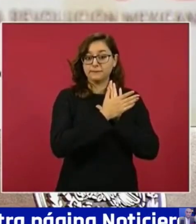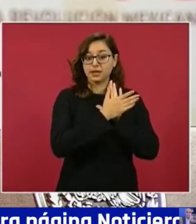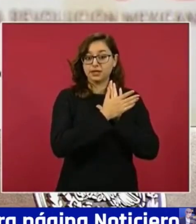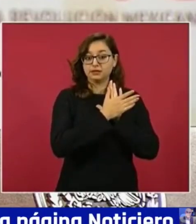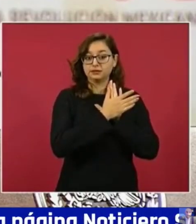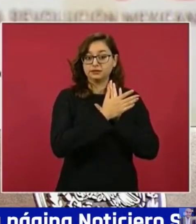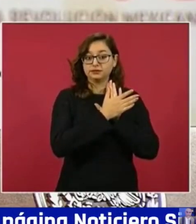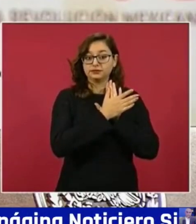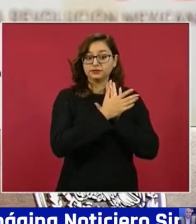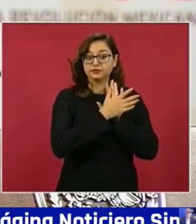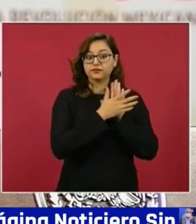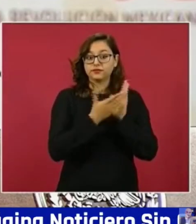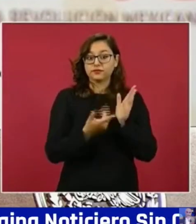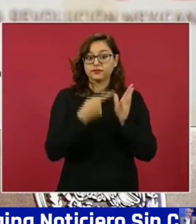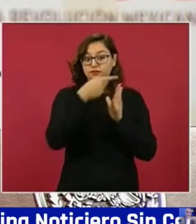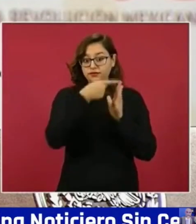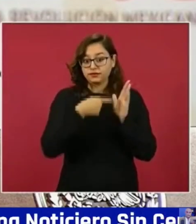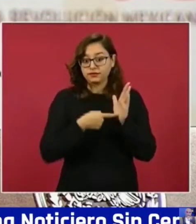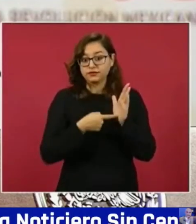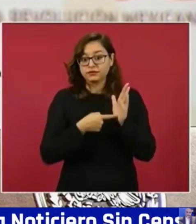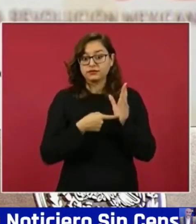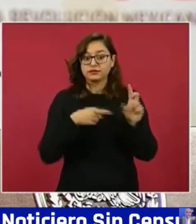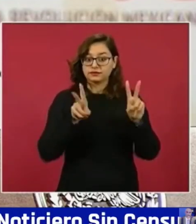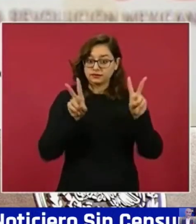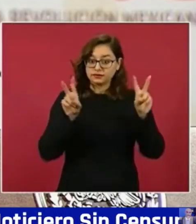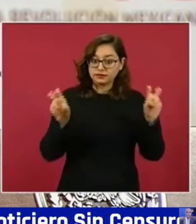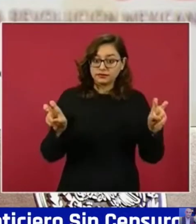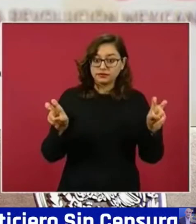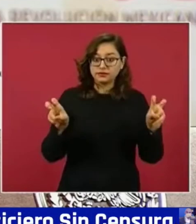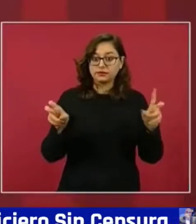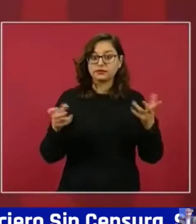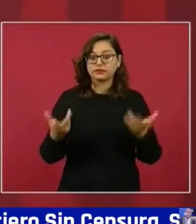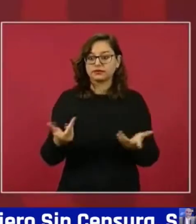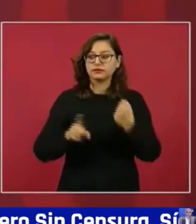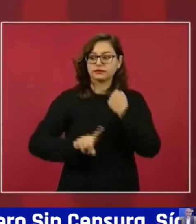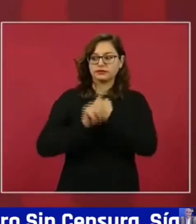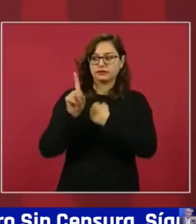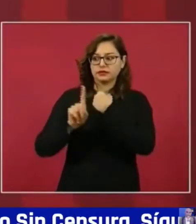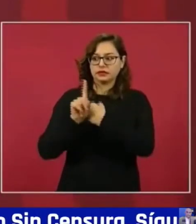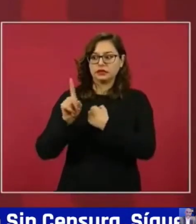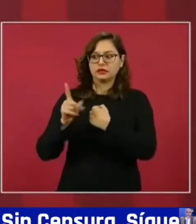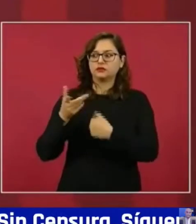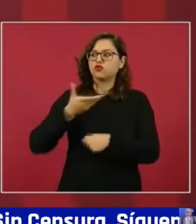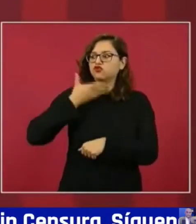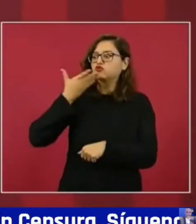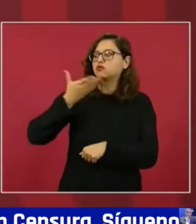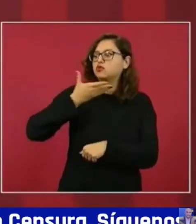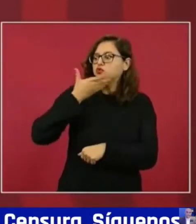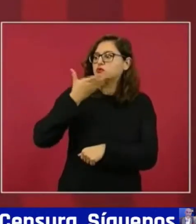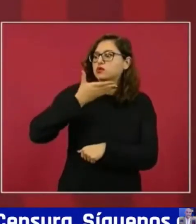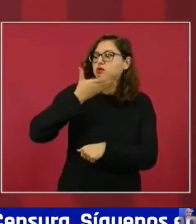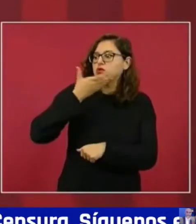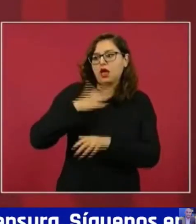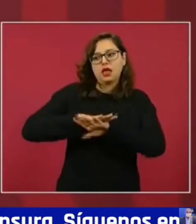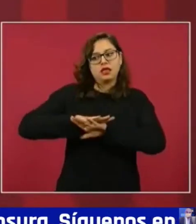precisamente para remediar este problema.